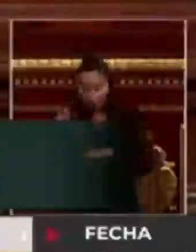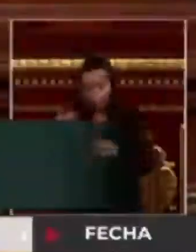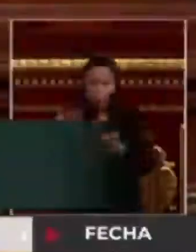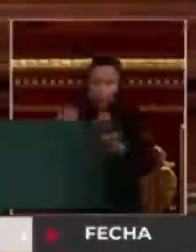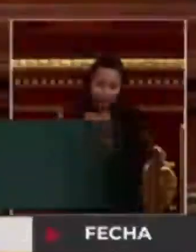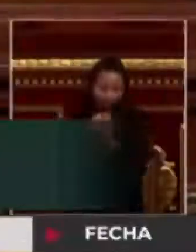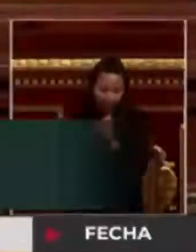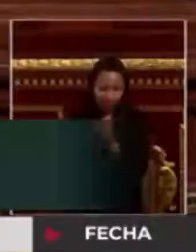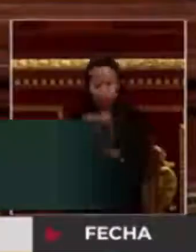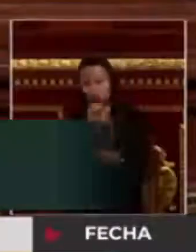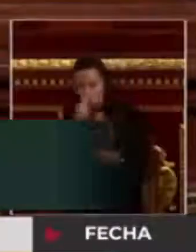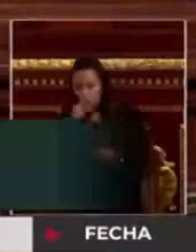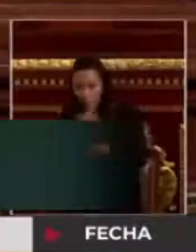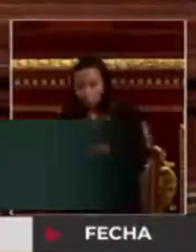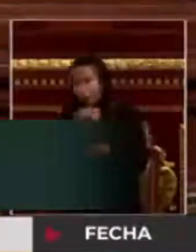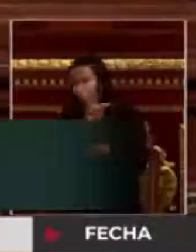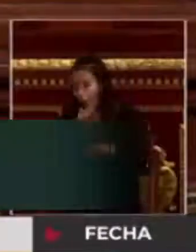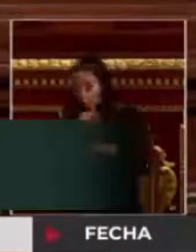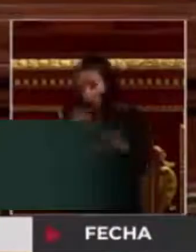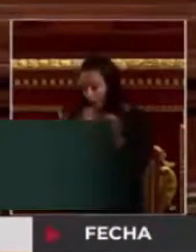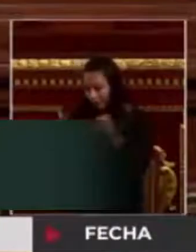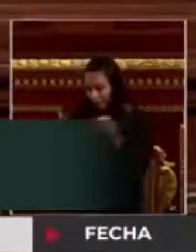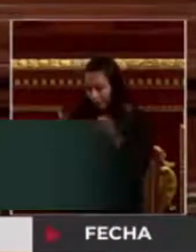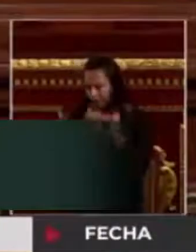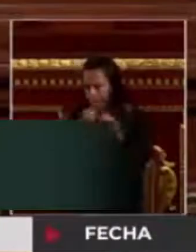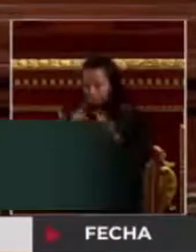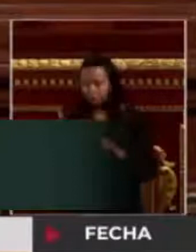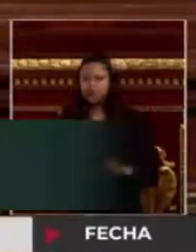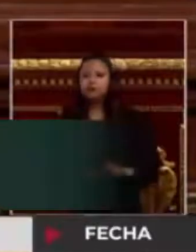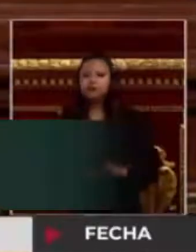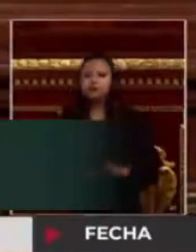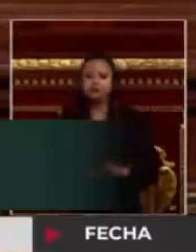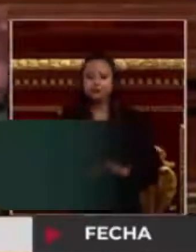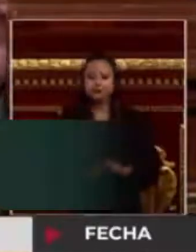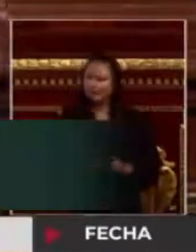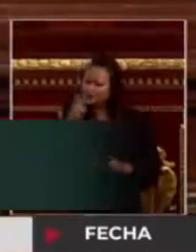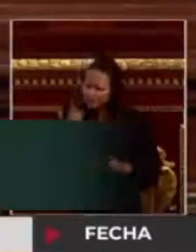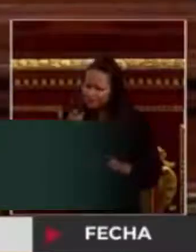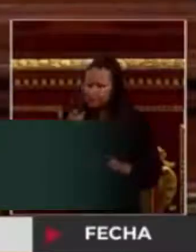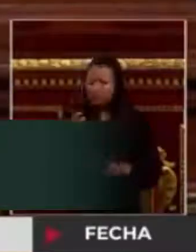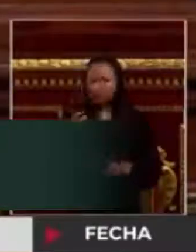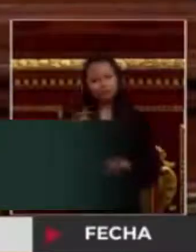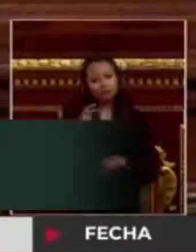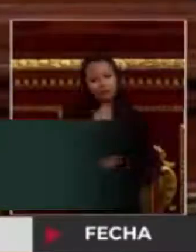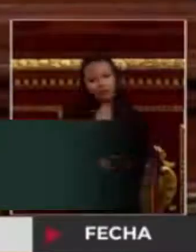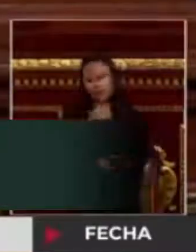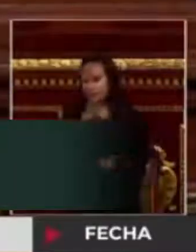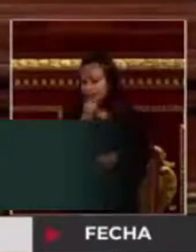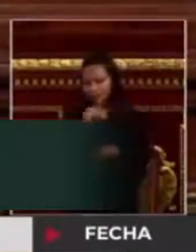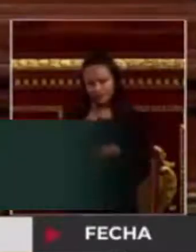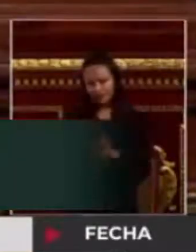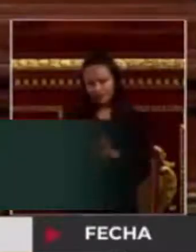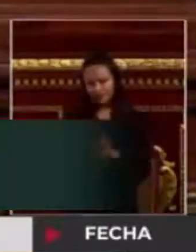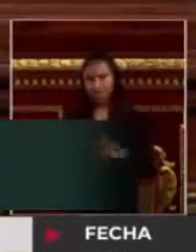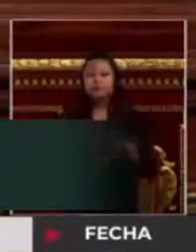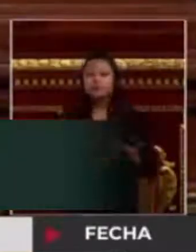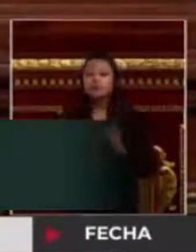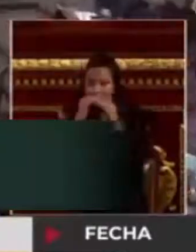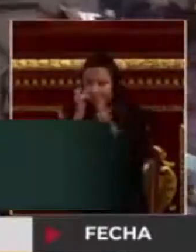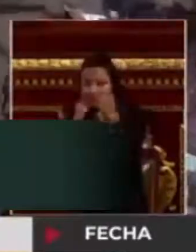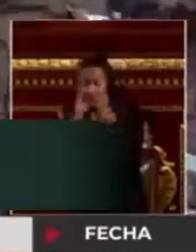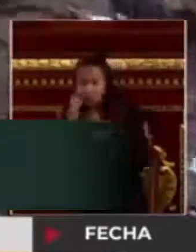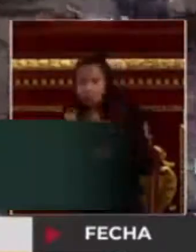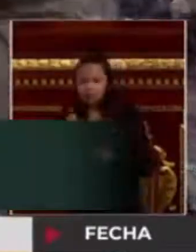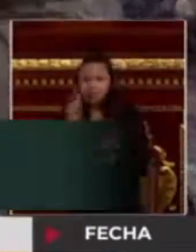El diputado Ricardo Rubio presentó una reforma a la Ley de Educación de la Ciudad de México para que la Secretaría de Educación equipe con tabletas